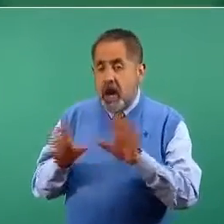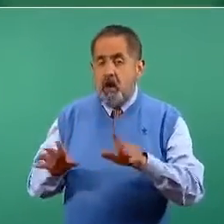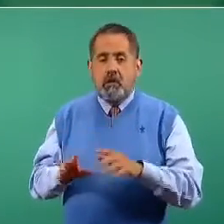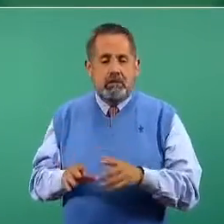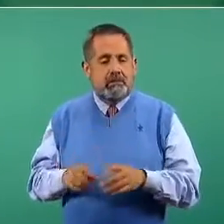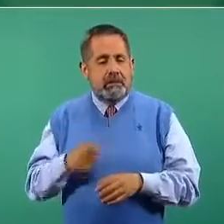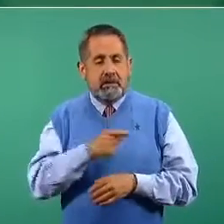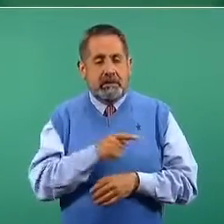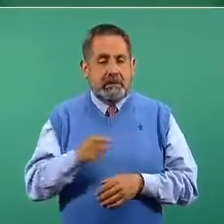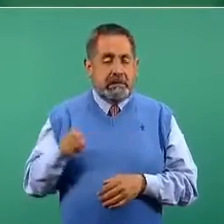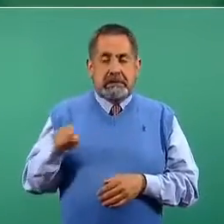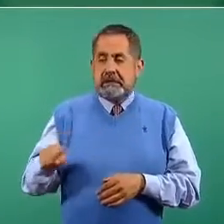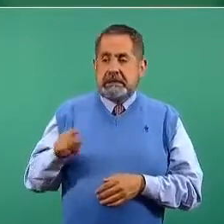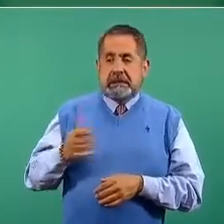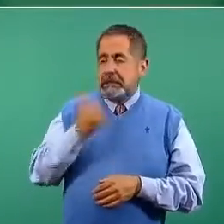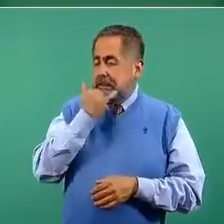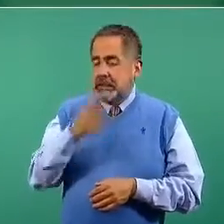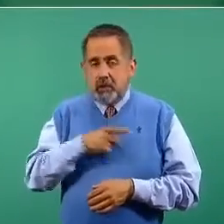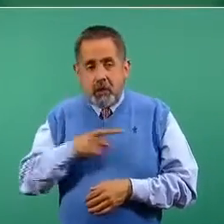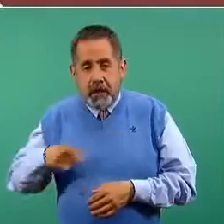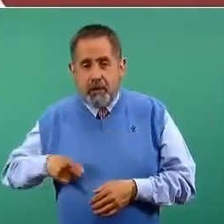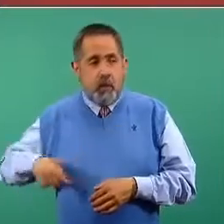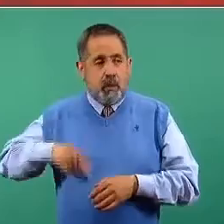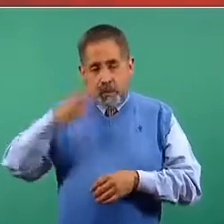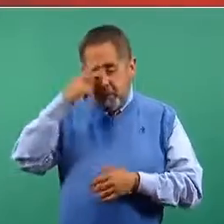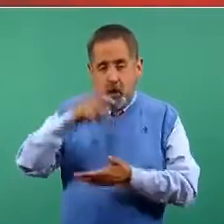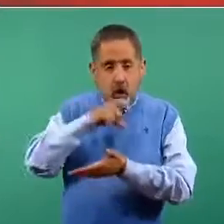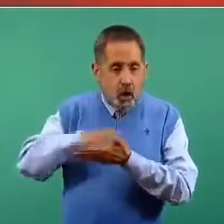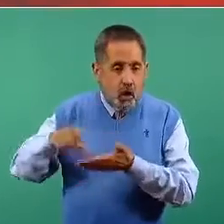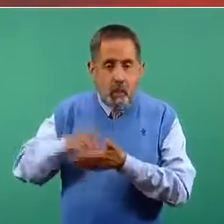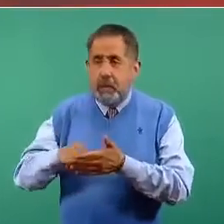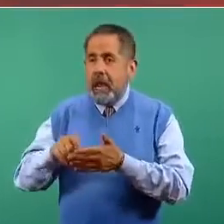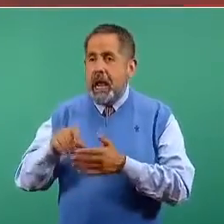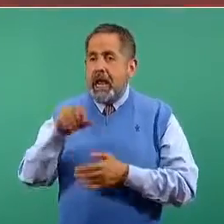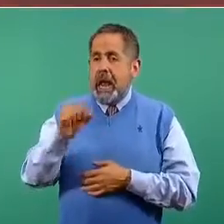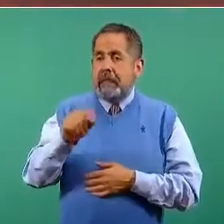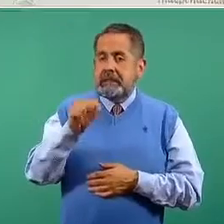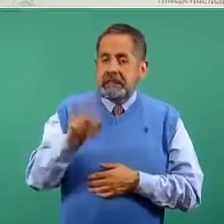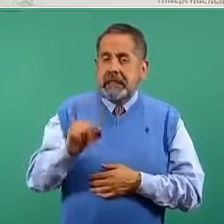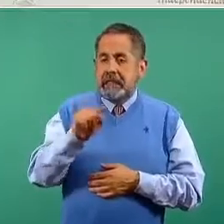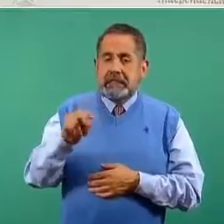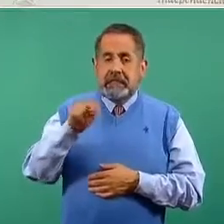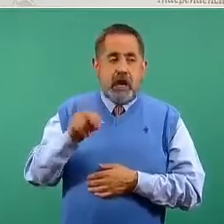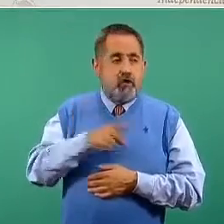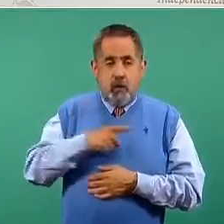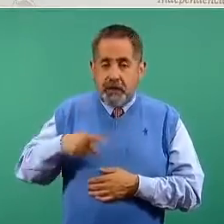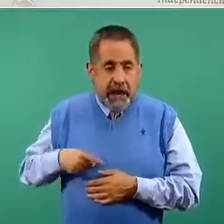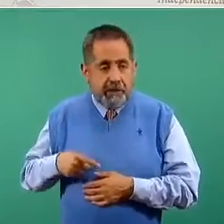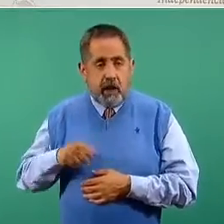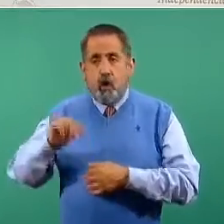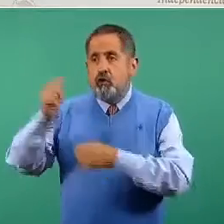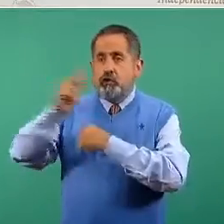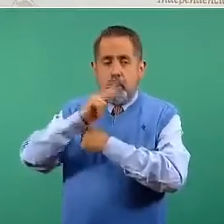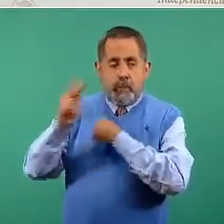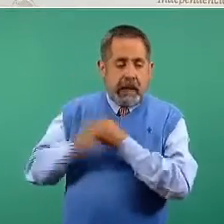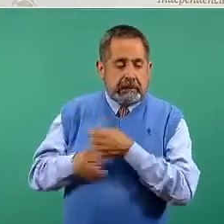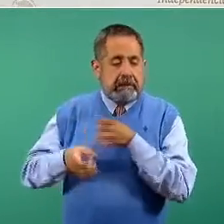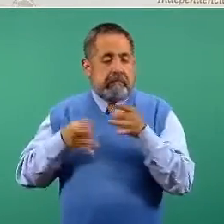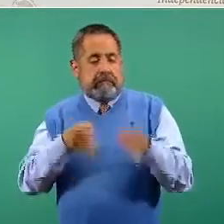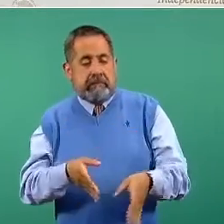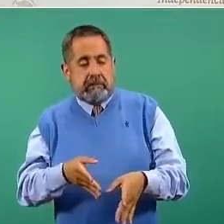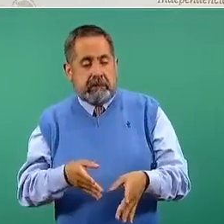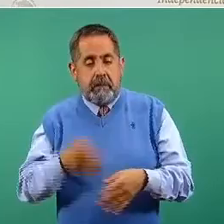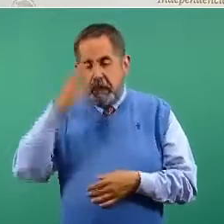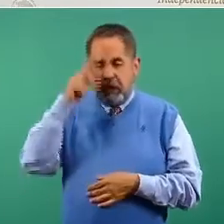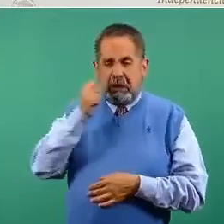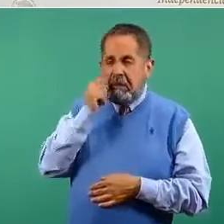explícitamente, que era un error del gobierno de México estar buscando vacuna AstraZeneca mientras que los países europeos iban en